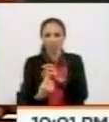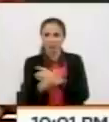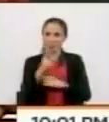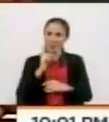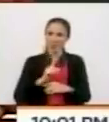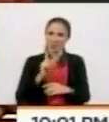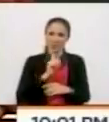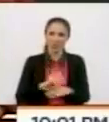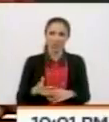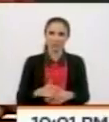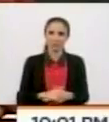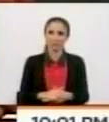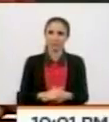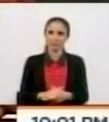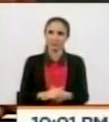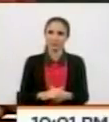hizo